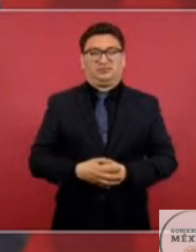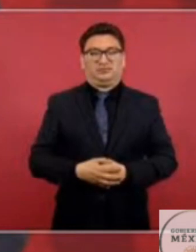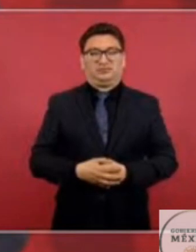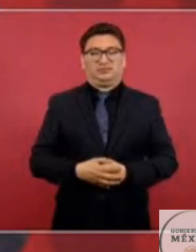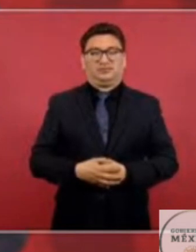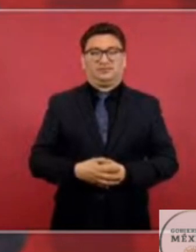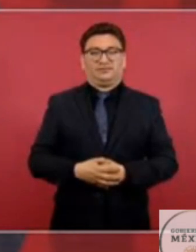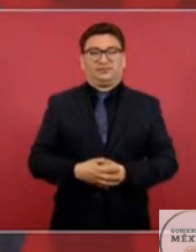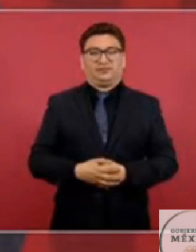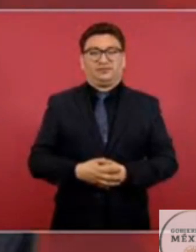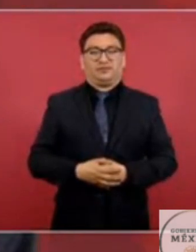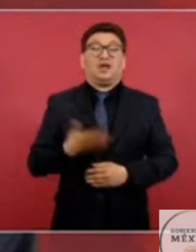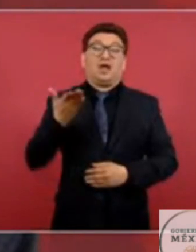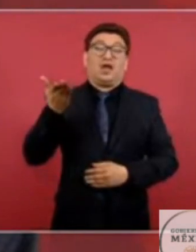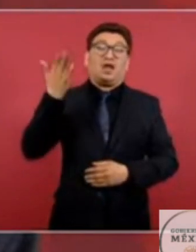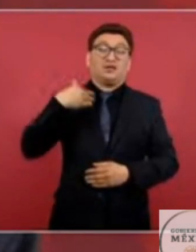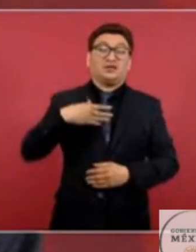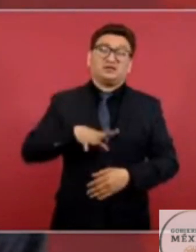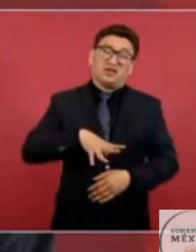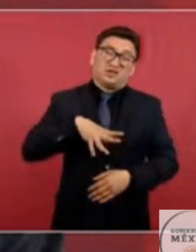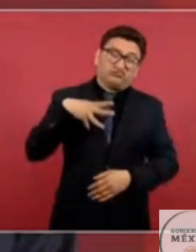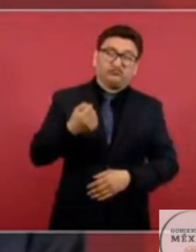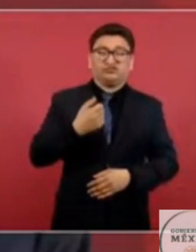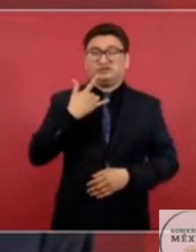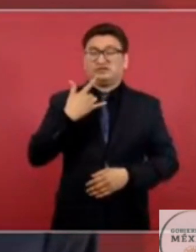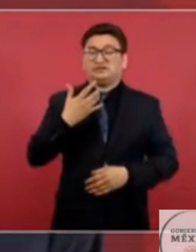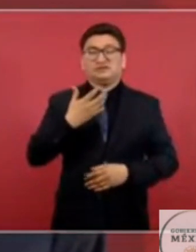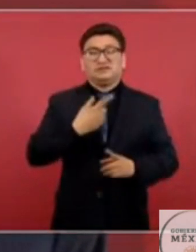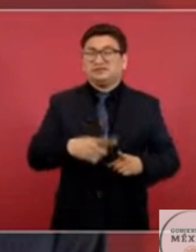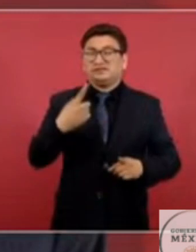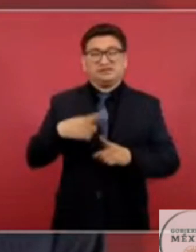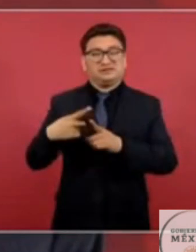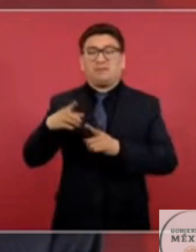de los abusos que se cometían,